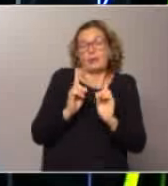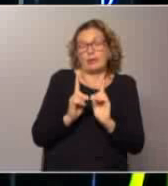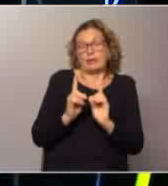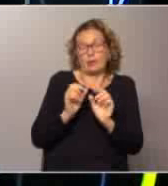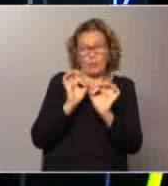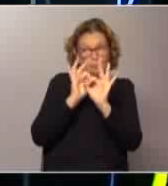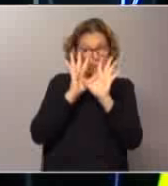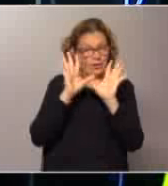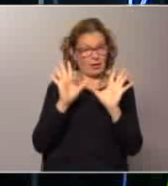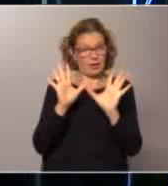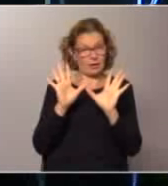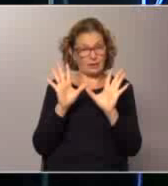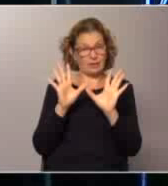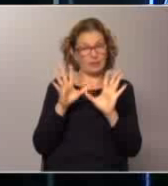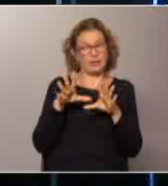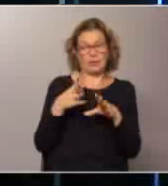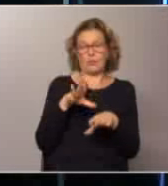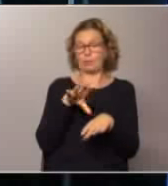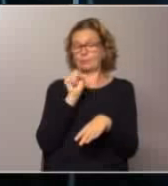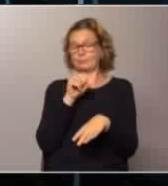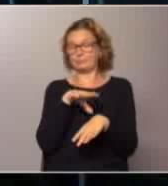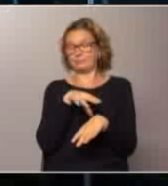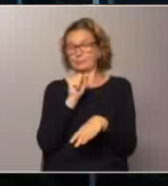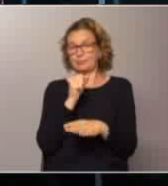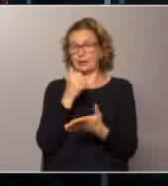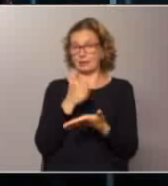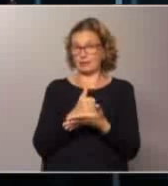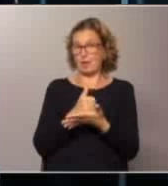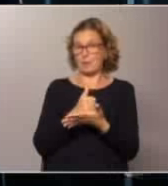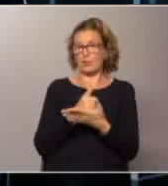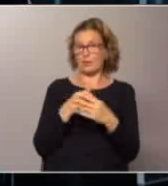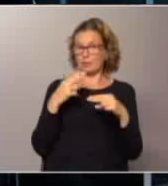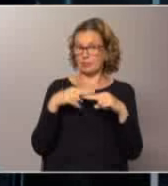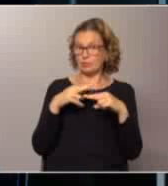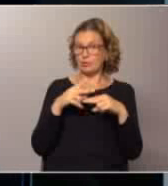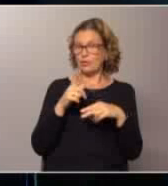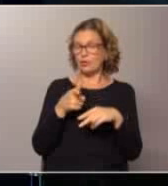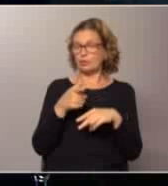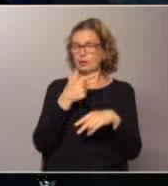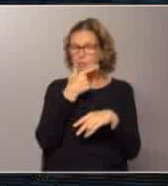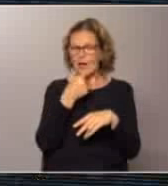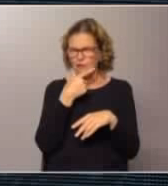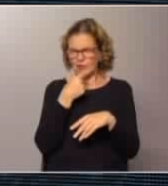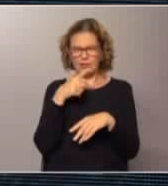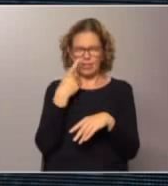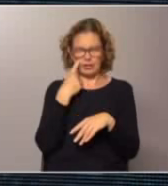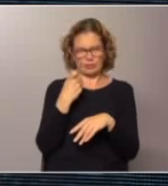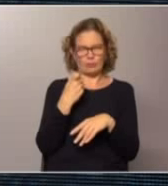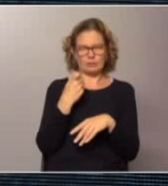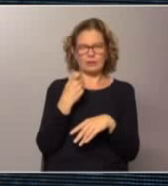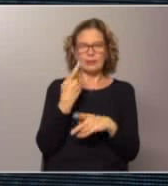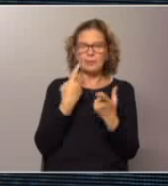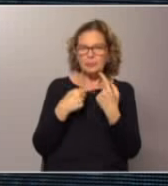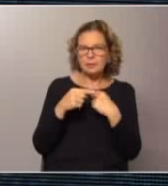claras y percibible por quienes estamos en las plataformas y otras no tan fáciles de percibirse pero